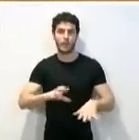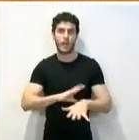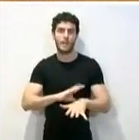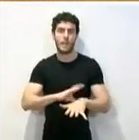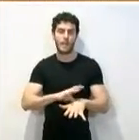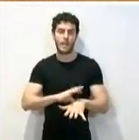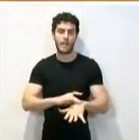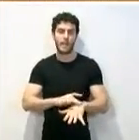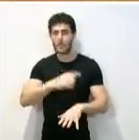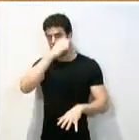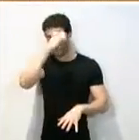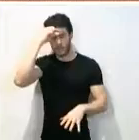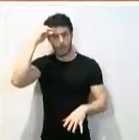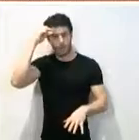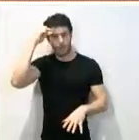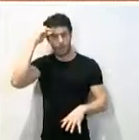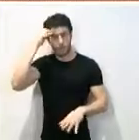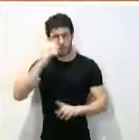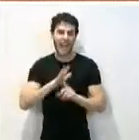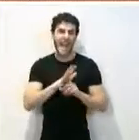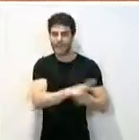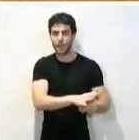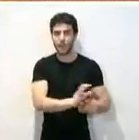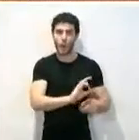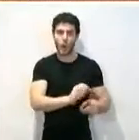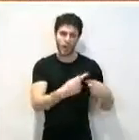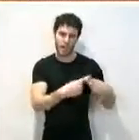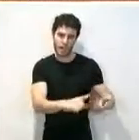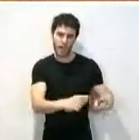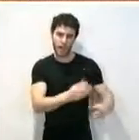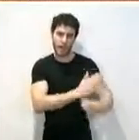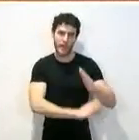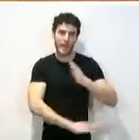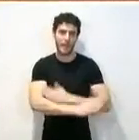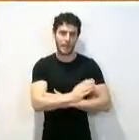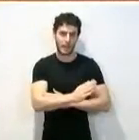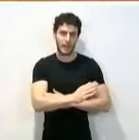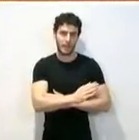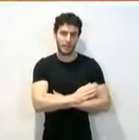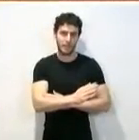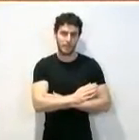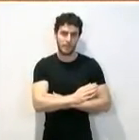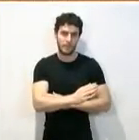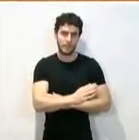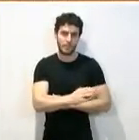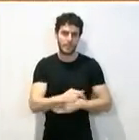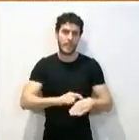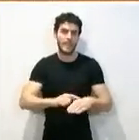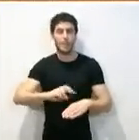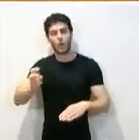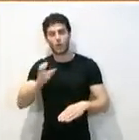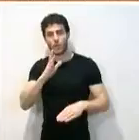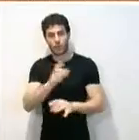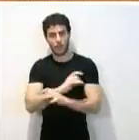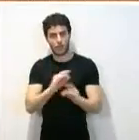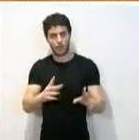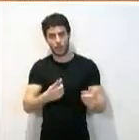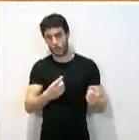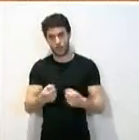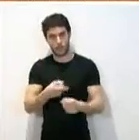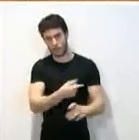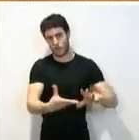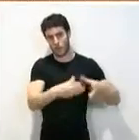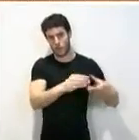mental, aislándolo o diferenciándola de la discapacidad de otro tipo, porque requiere unas